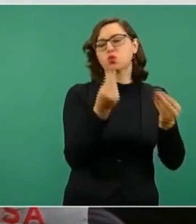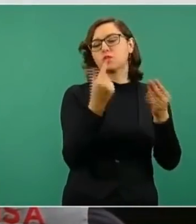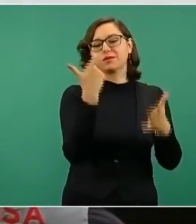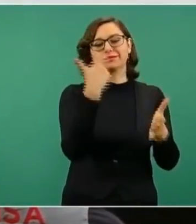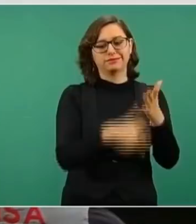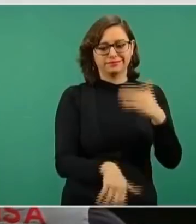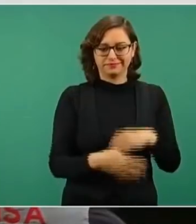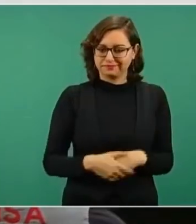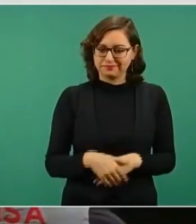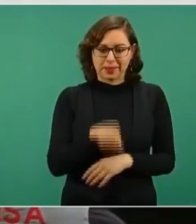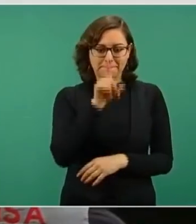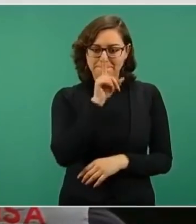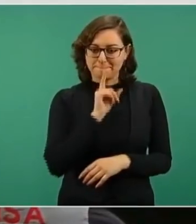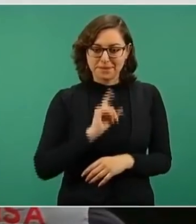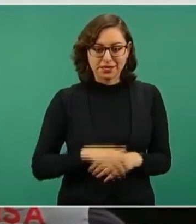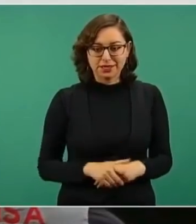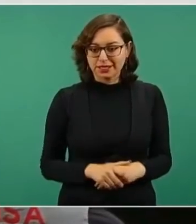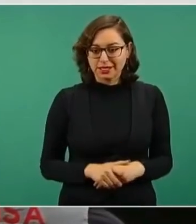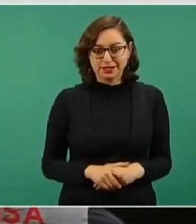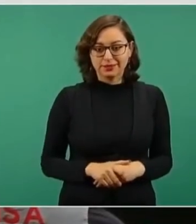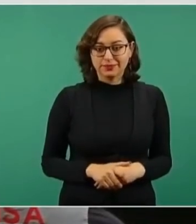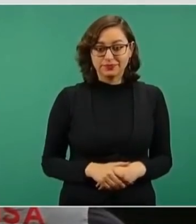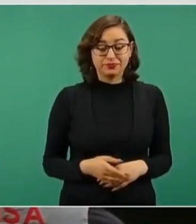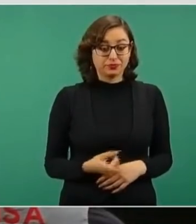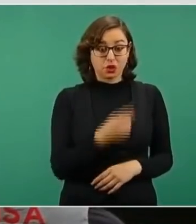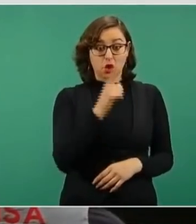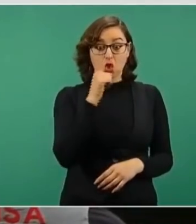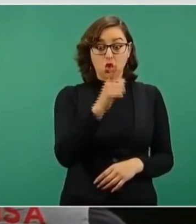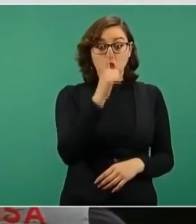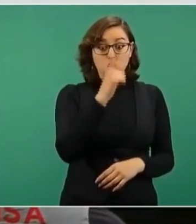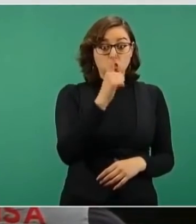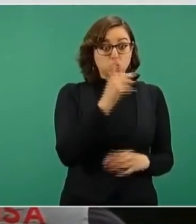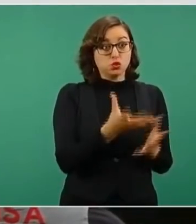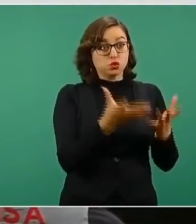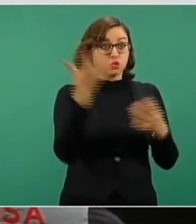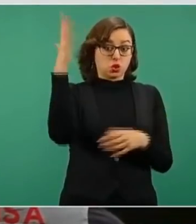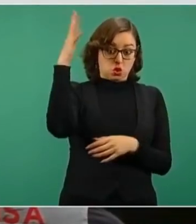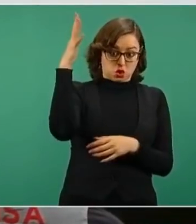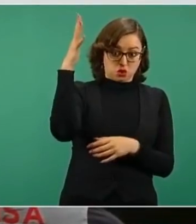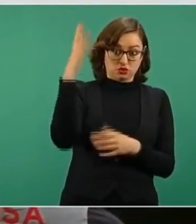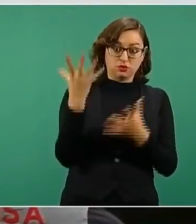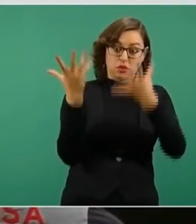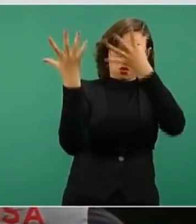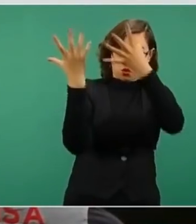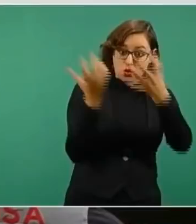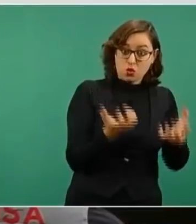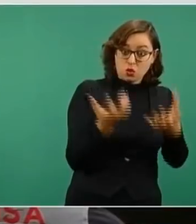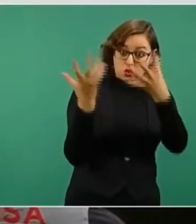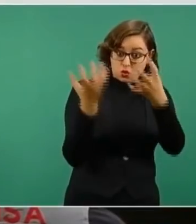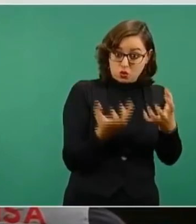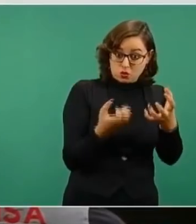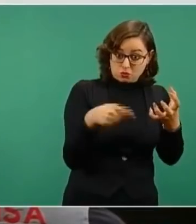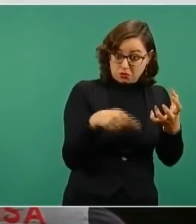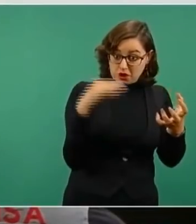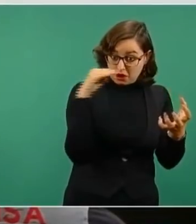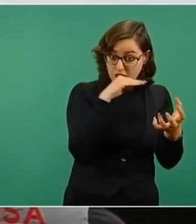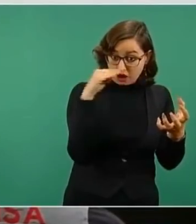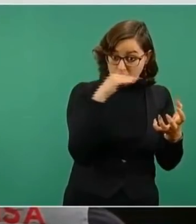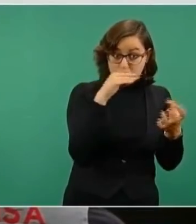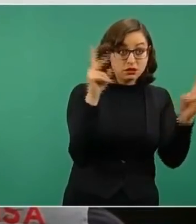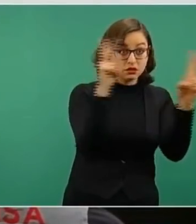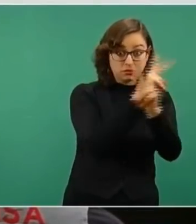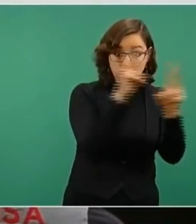porque hay que agregarle el costo fijo. La luz no se capta gratis, o sea, la luz del sol no se capta gratis, ni del viento